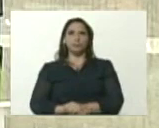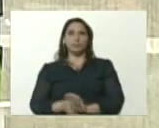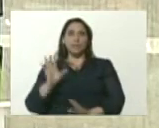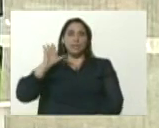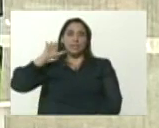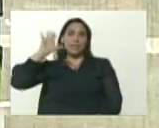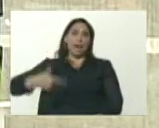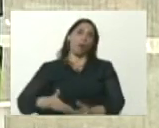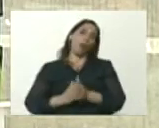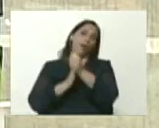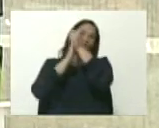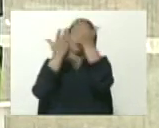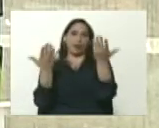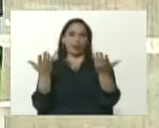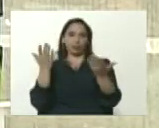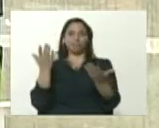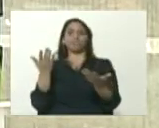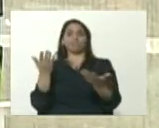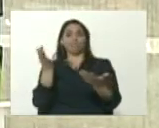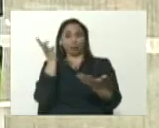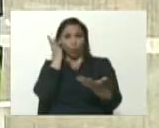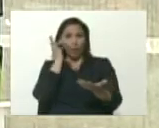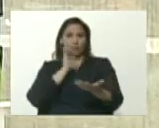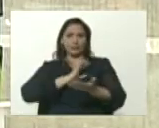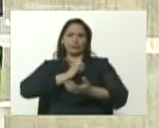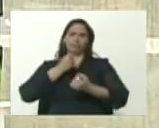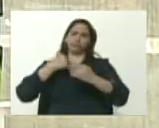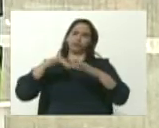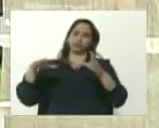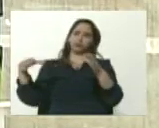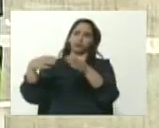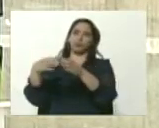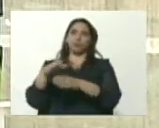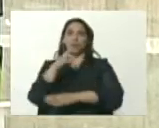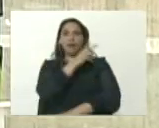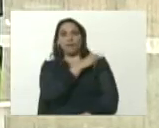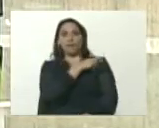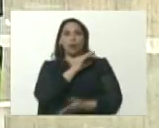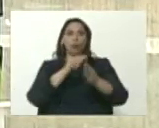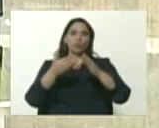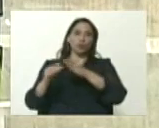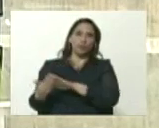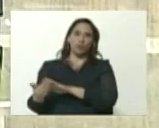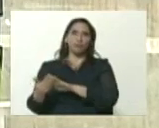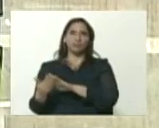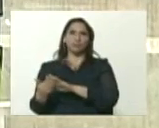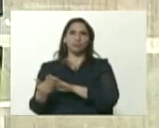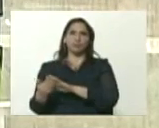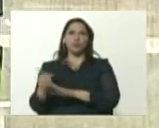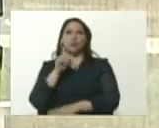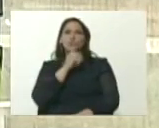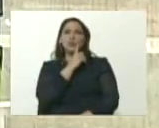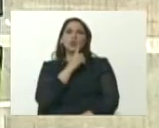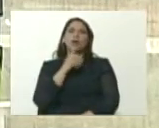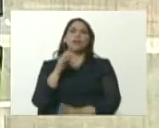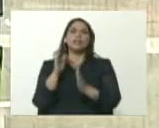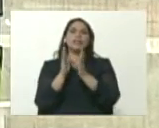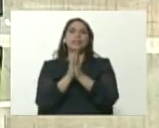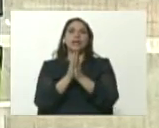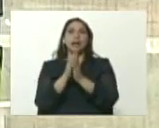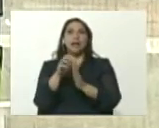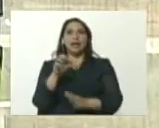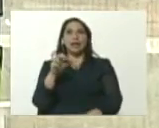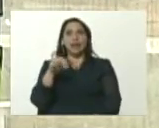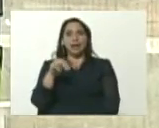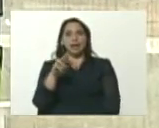de liderazgo, pues, puras mujeres. Jefa de comunidad, de la comunidad San Enrique Centro, parroquia Luis Alberto